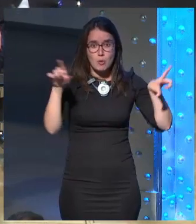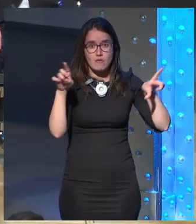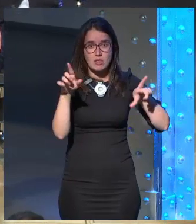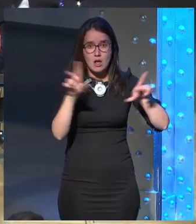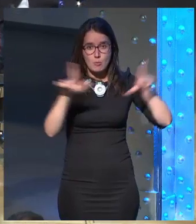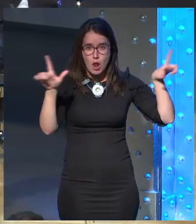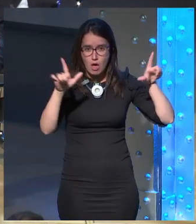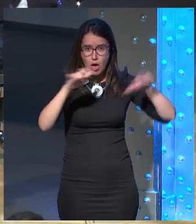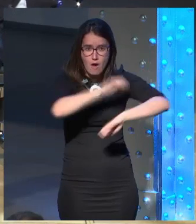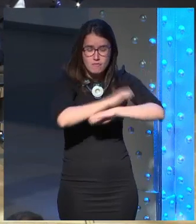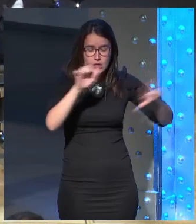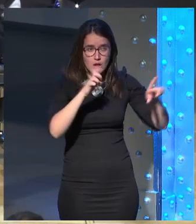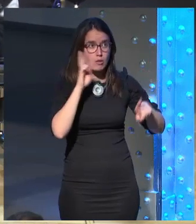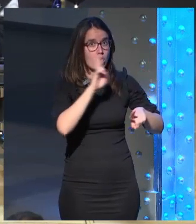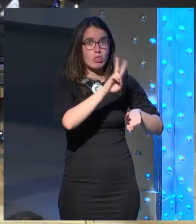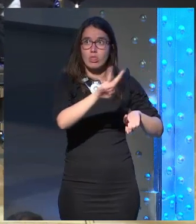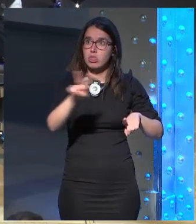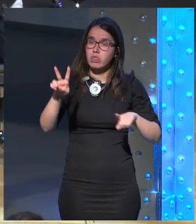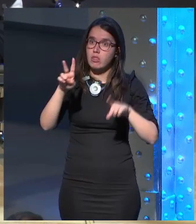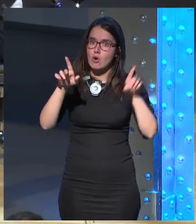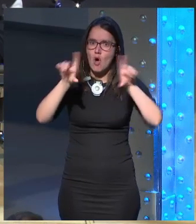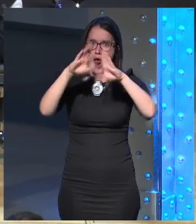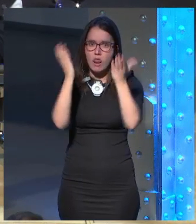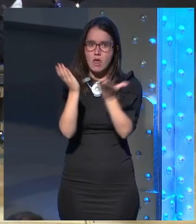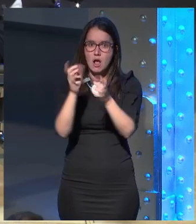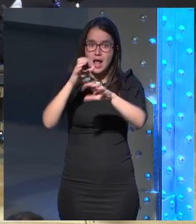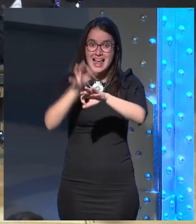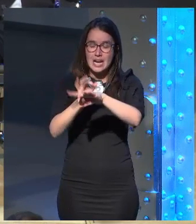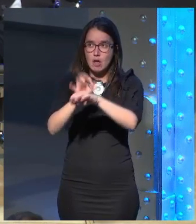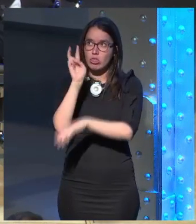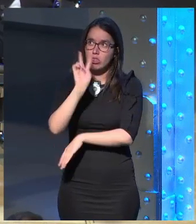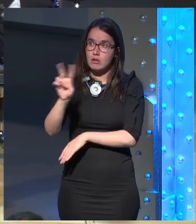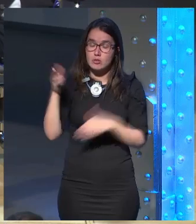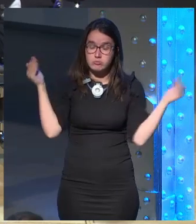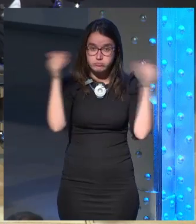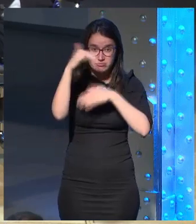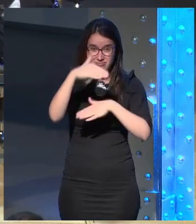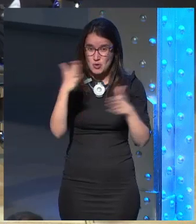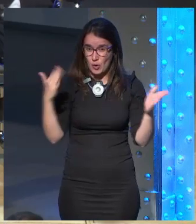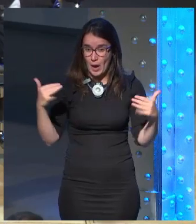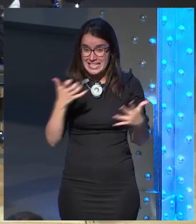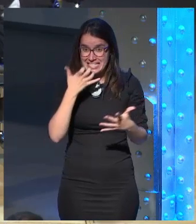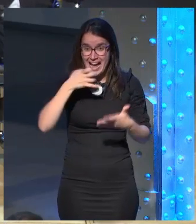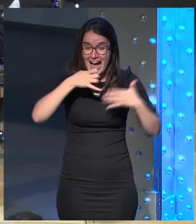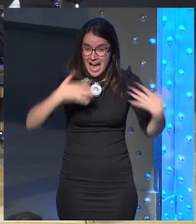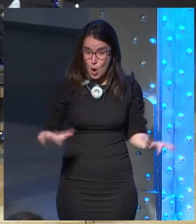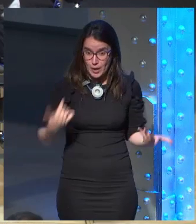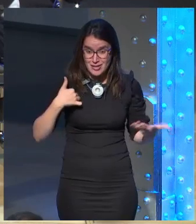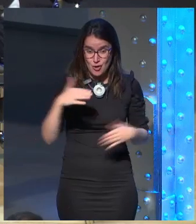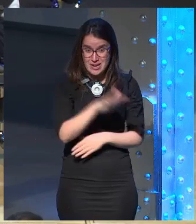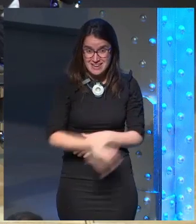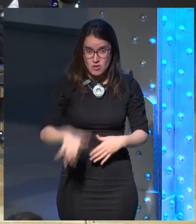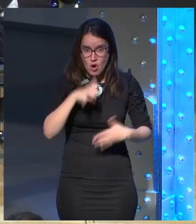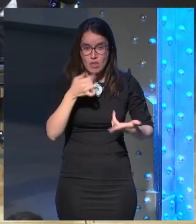mirando al reloj y haciendo otras cosas que prestando atención. Y yo creo que hoy en día, si fuera un niño, ya me habrían